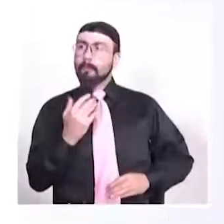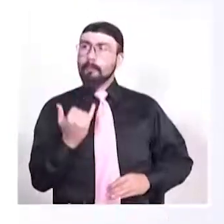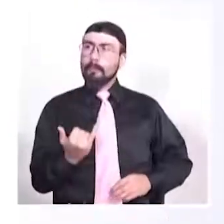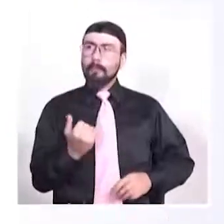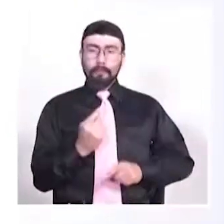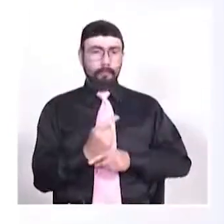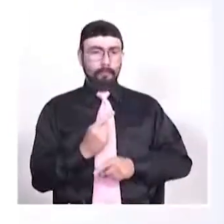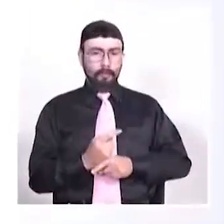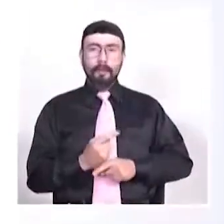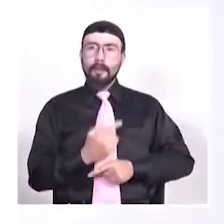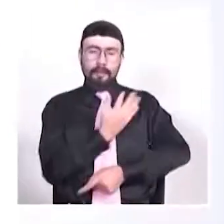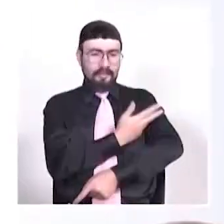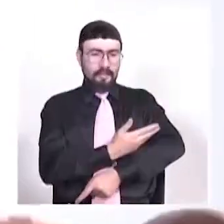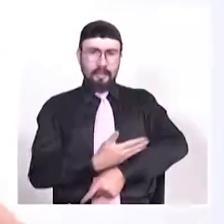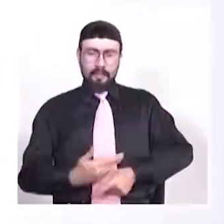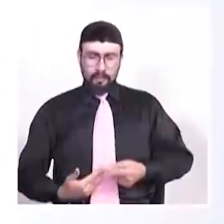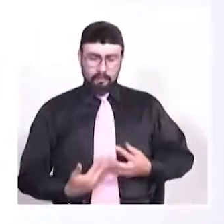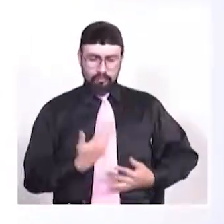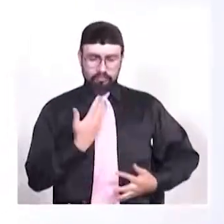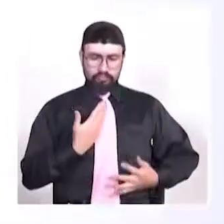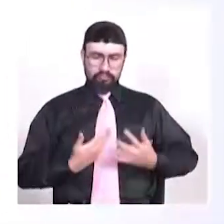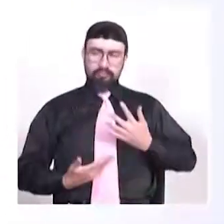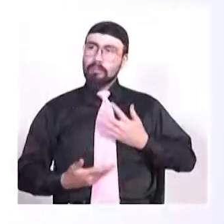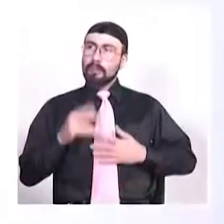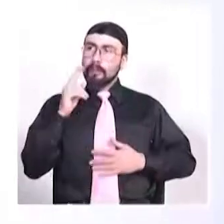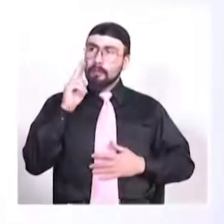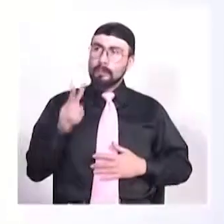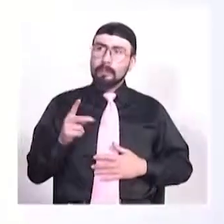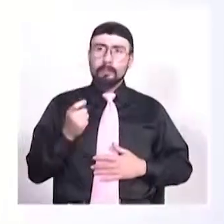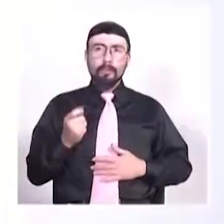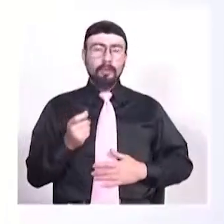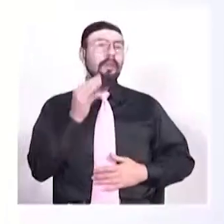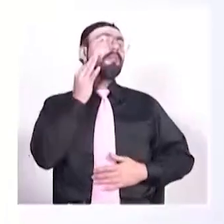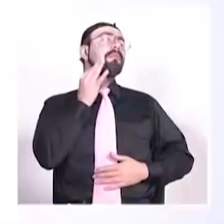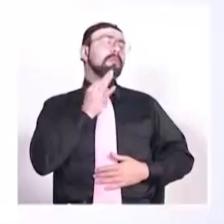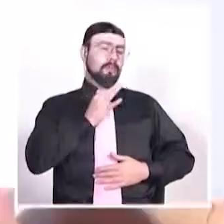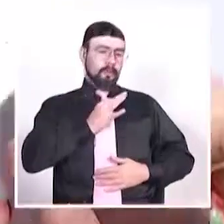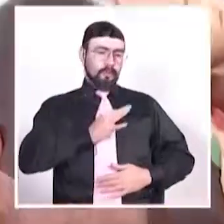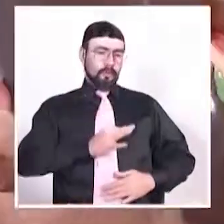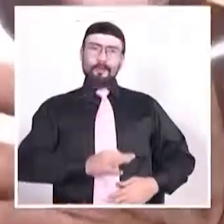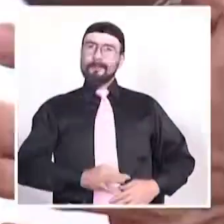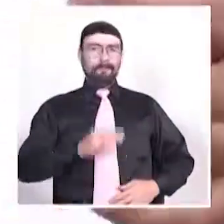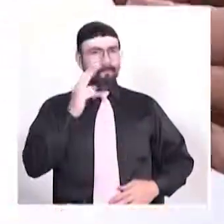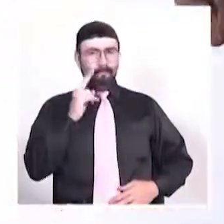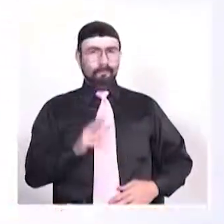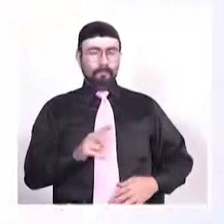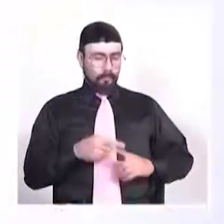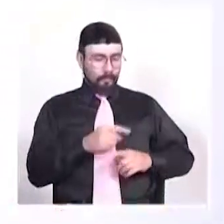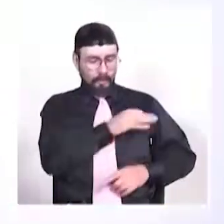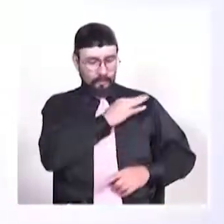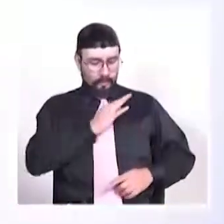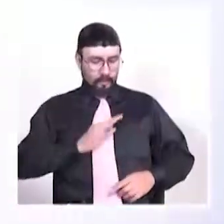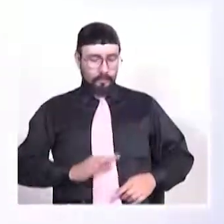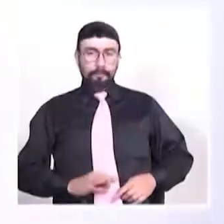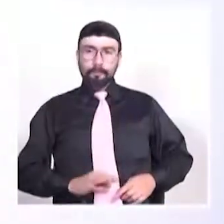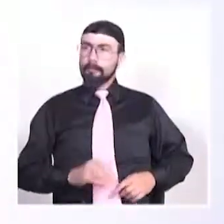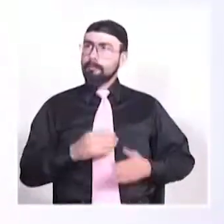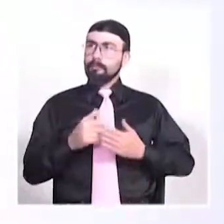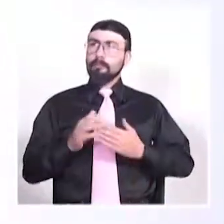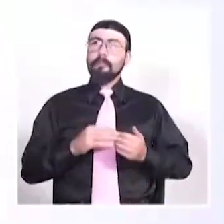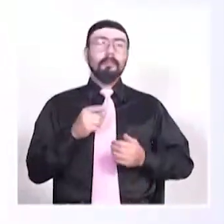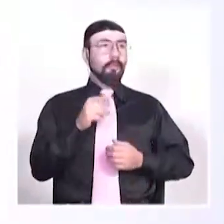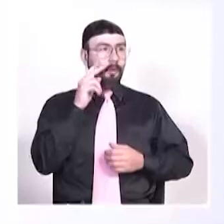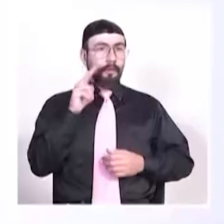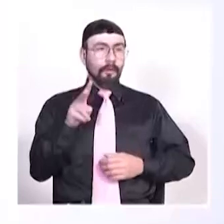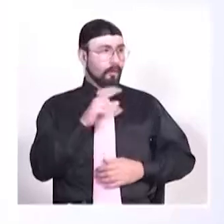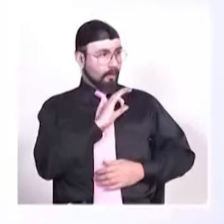sistema vascular, bueno, para que no se ve bien la aorta bajando, ¿no? Bueno, pero esta aorta acá en la parte superior, como ustedes pueden